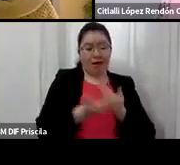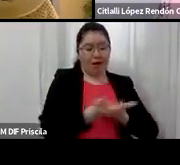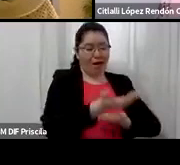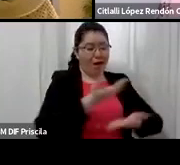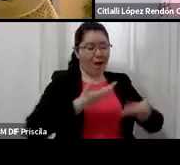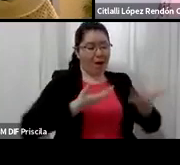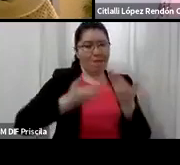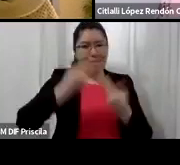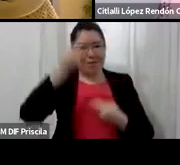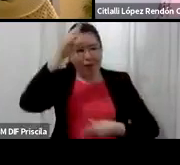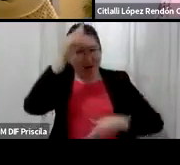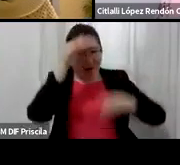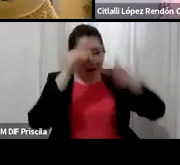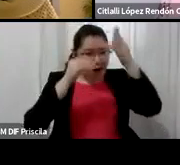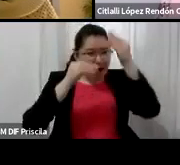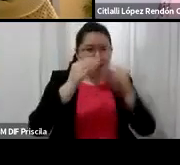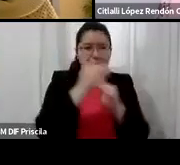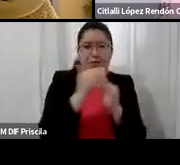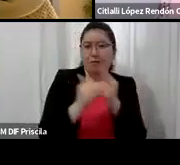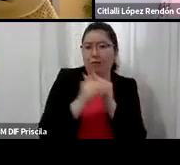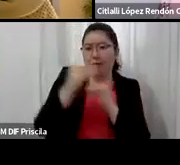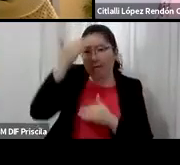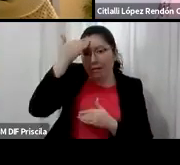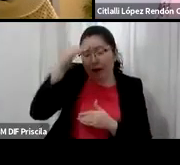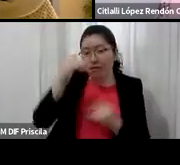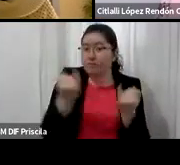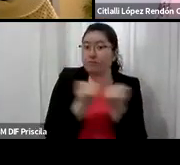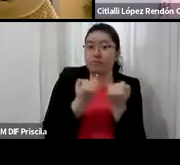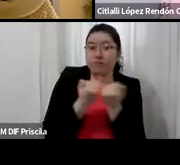de conocimiento y de nuevas formas de relacionarse con los